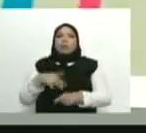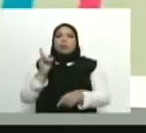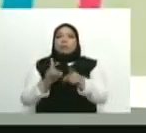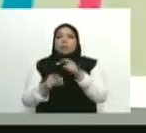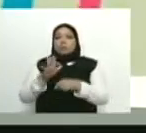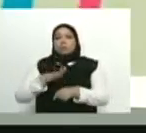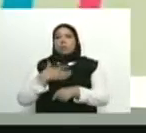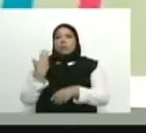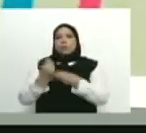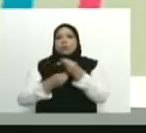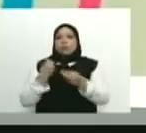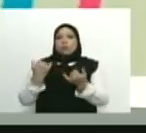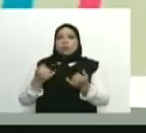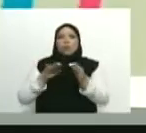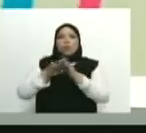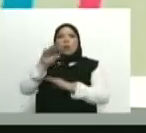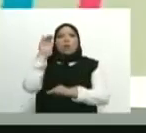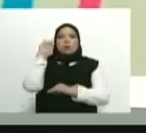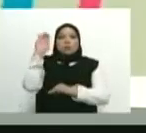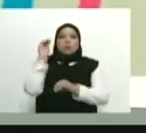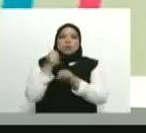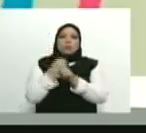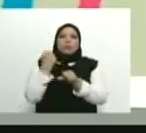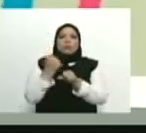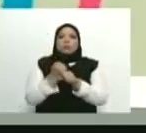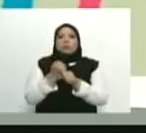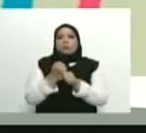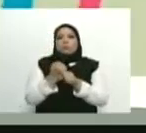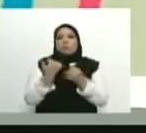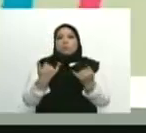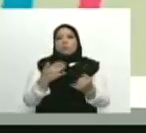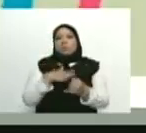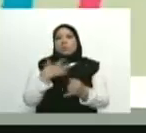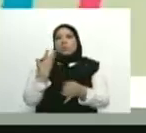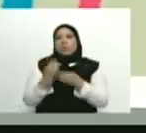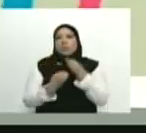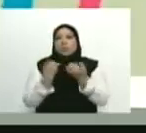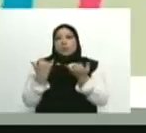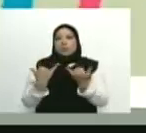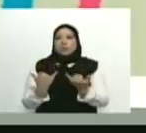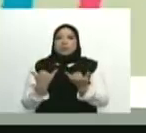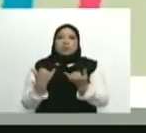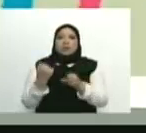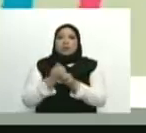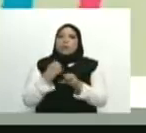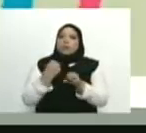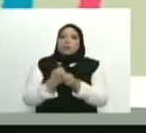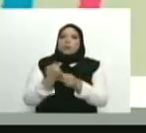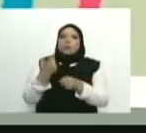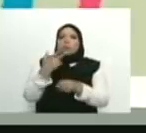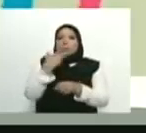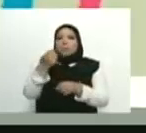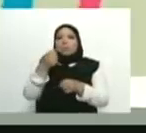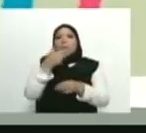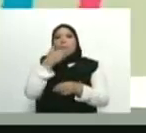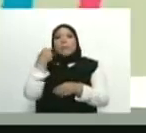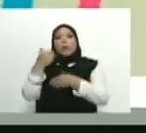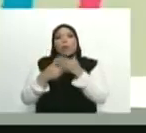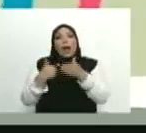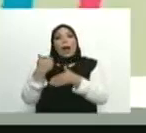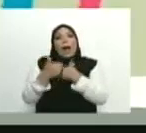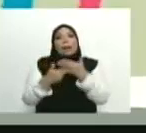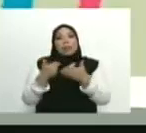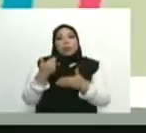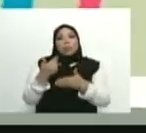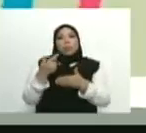mira, saliendo adelante. Cada día que pasa, cada mes que pasa, cada año que pasa, vamos a ir mejorando. Y